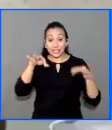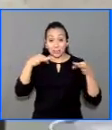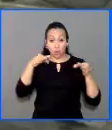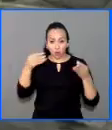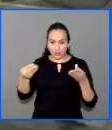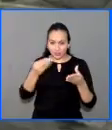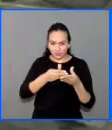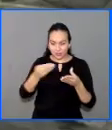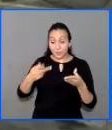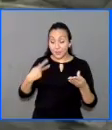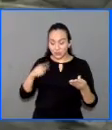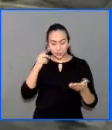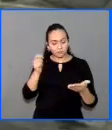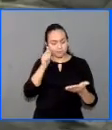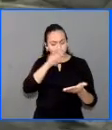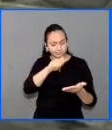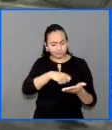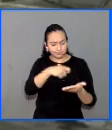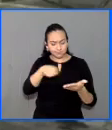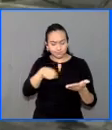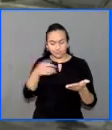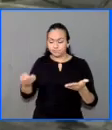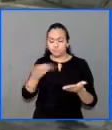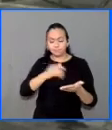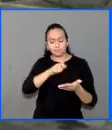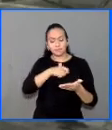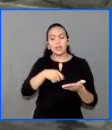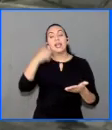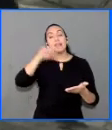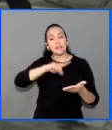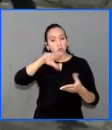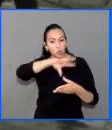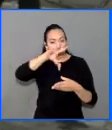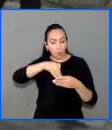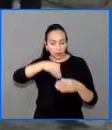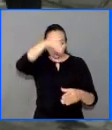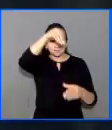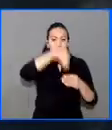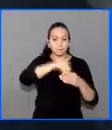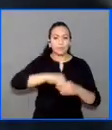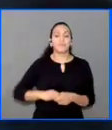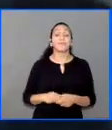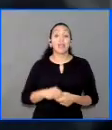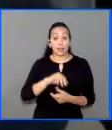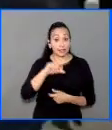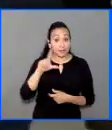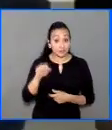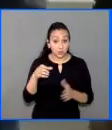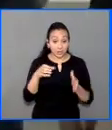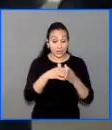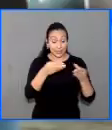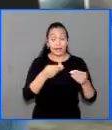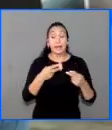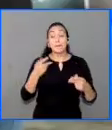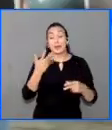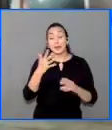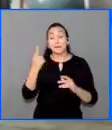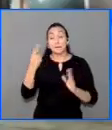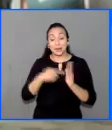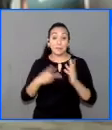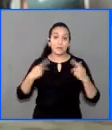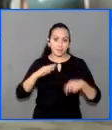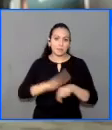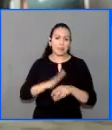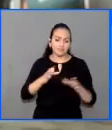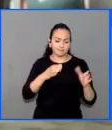las personas juzgadoras. En las casillas seccionales, en las que se prevé recibir a más de 1,000 electores, se colocarán hasta